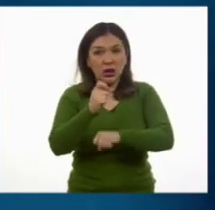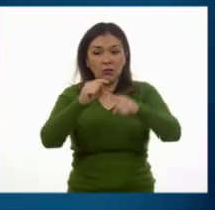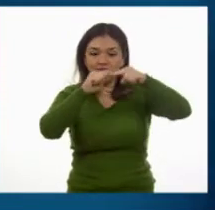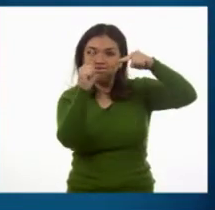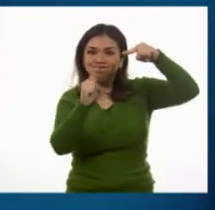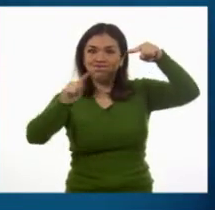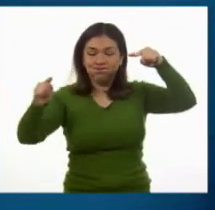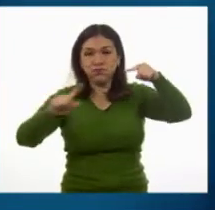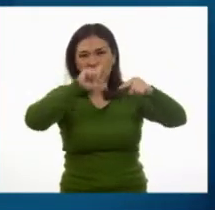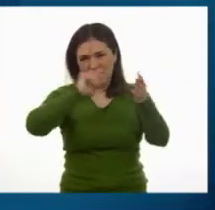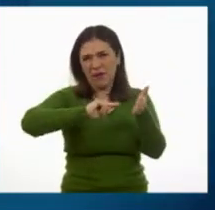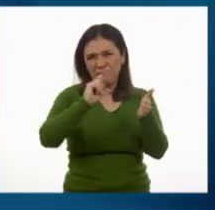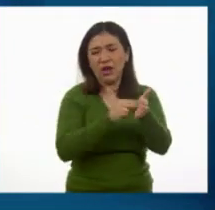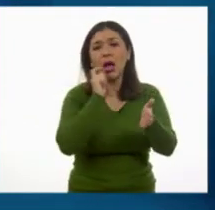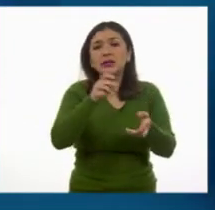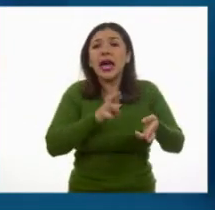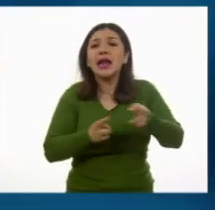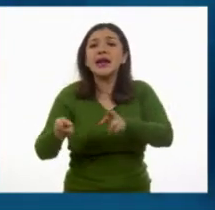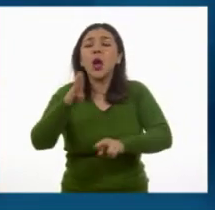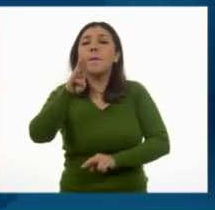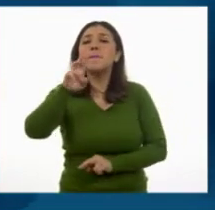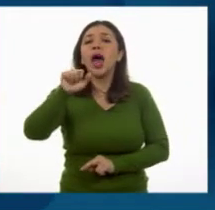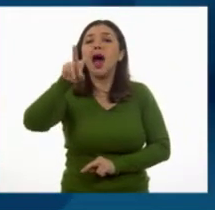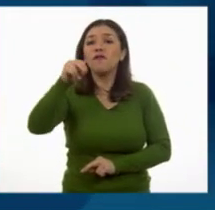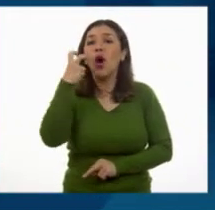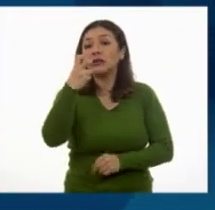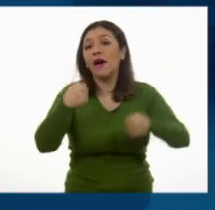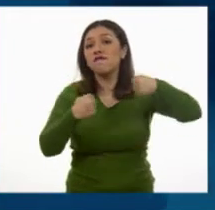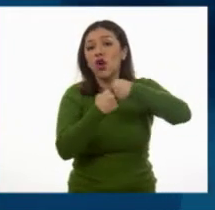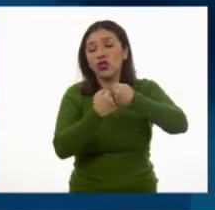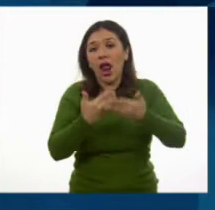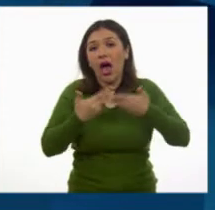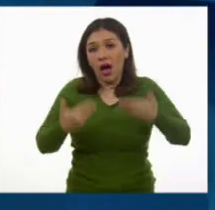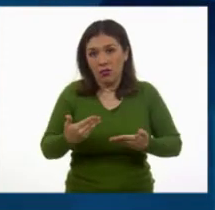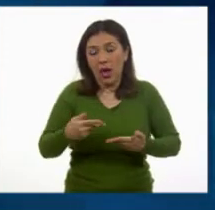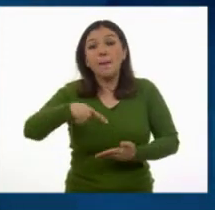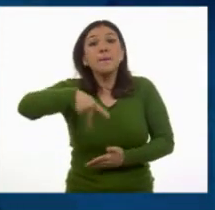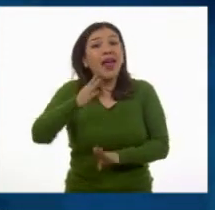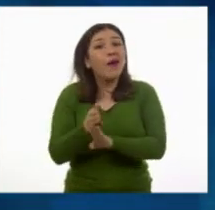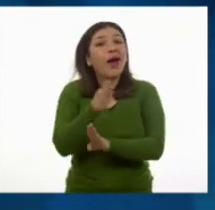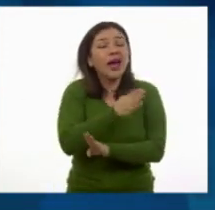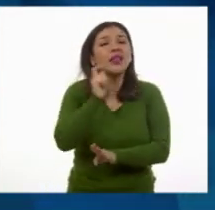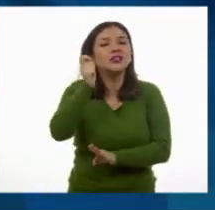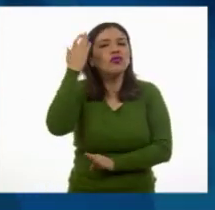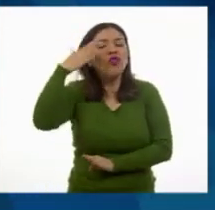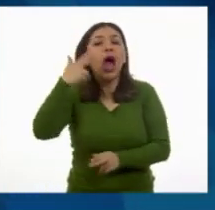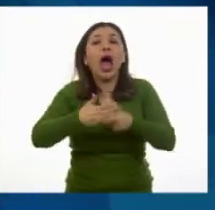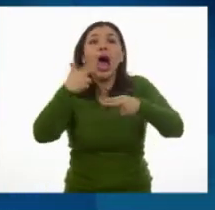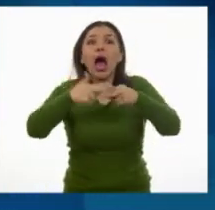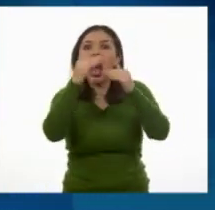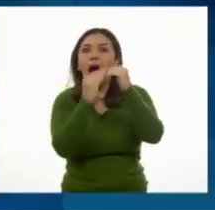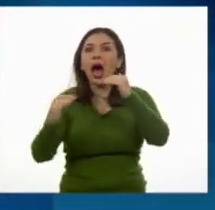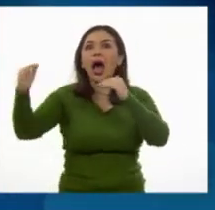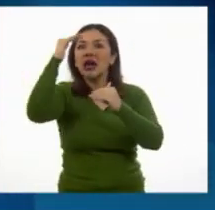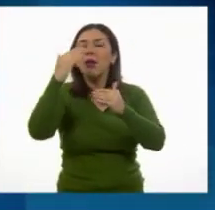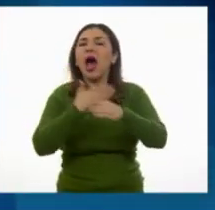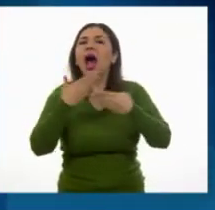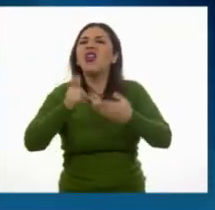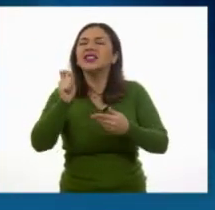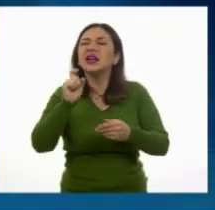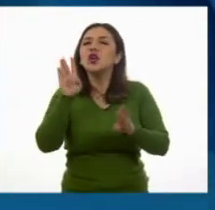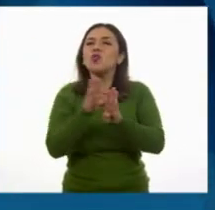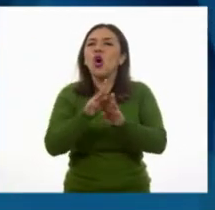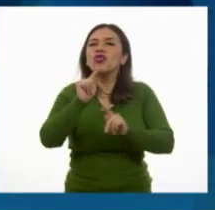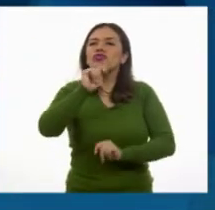marcó después del tratado, es el río Bravo. Esa es nuestra frontera actual. Pero antes estaba hasta la altura de donde hoy termina